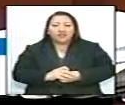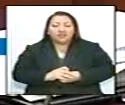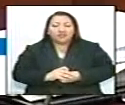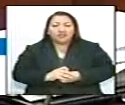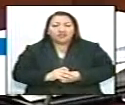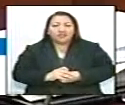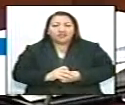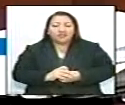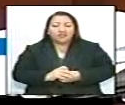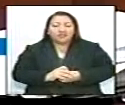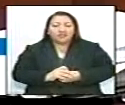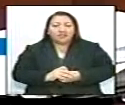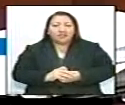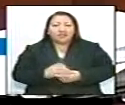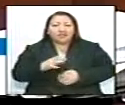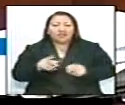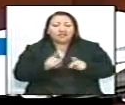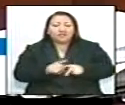enterar.